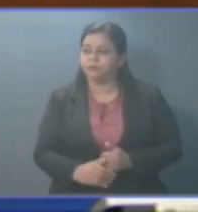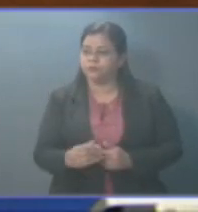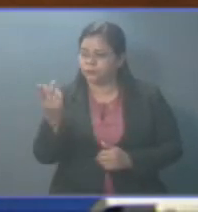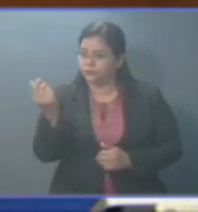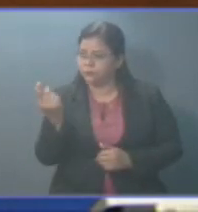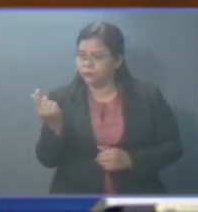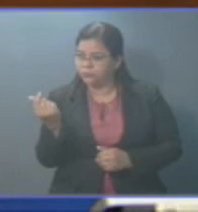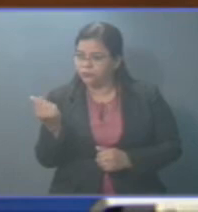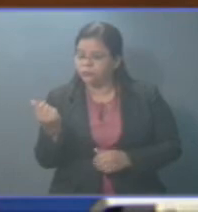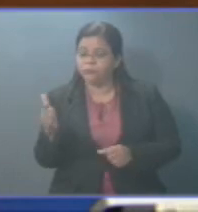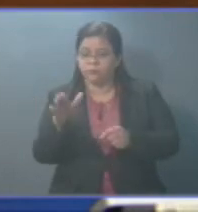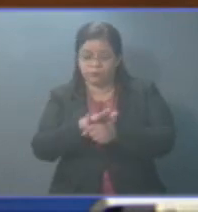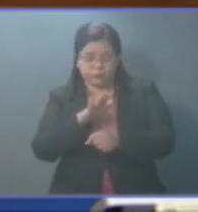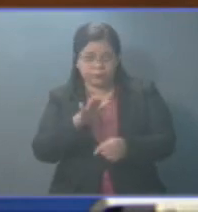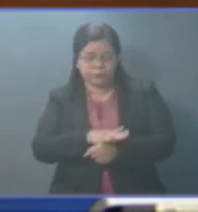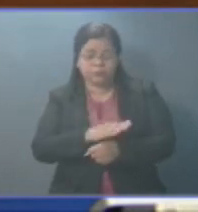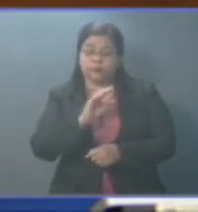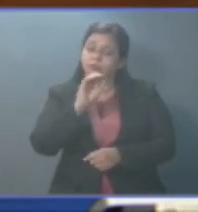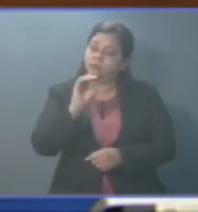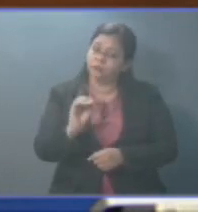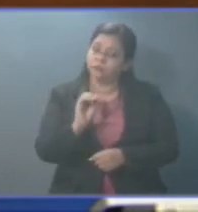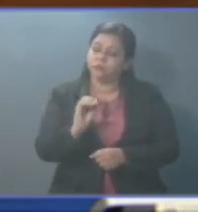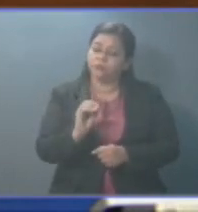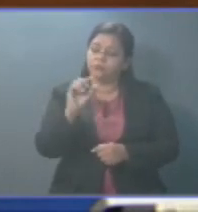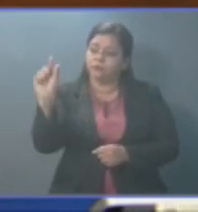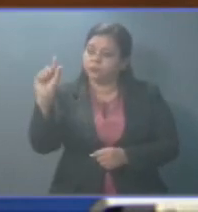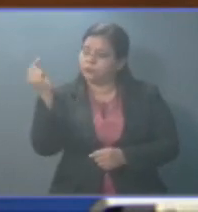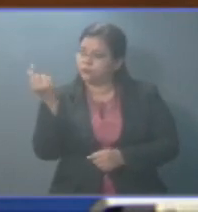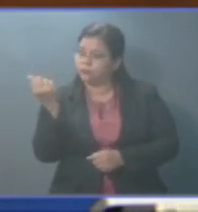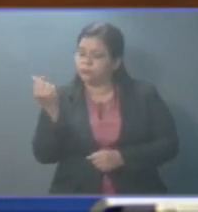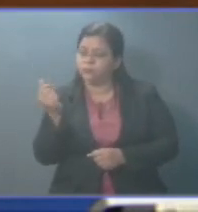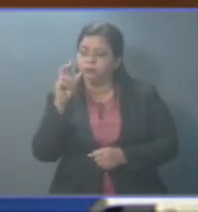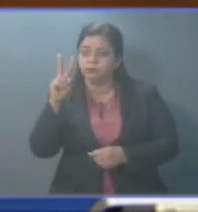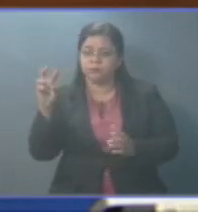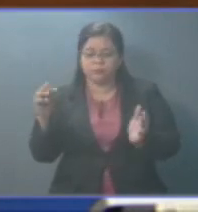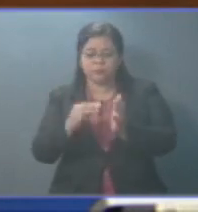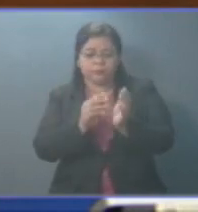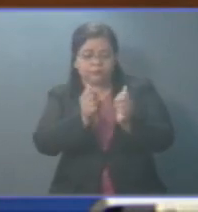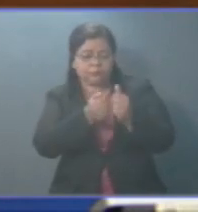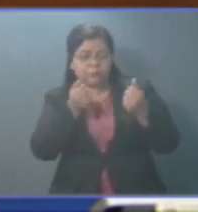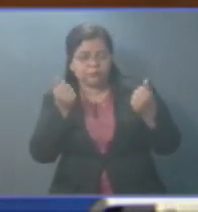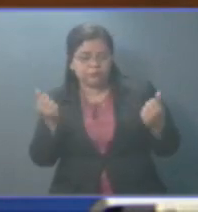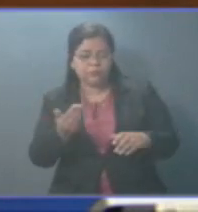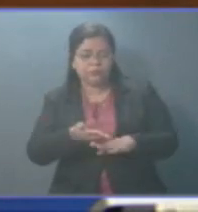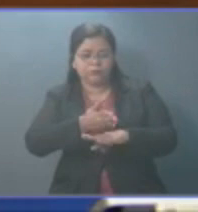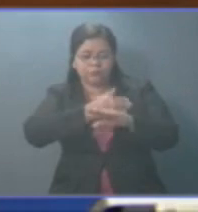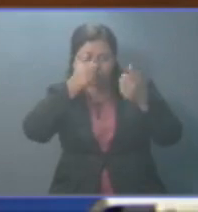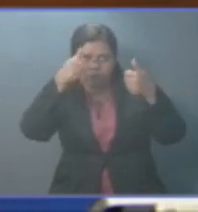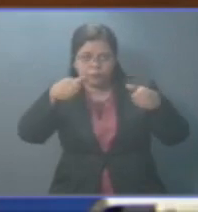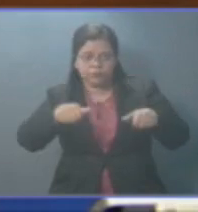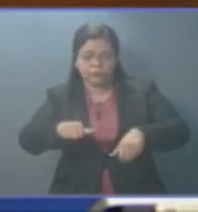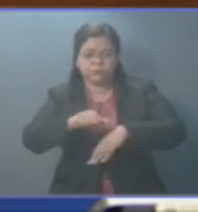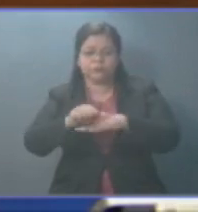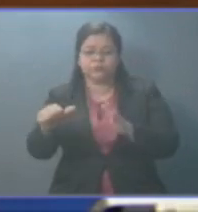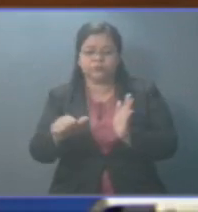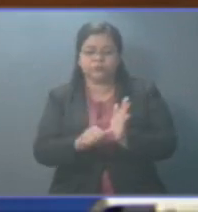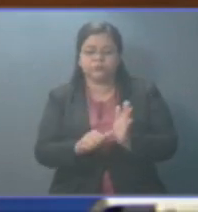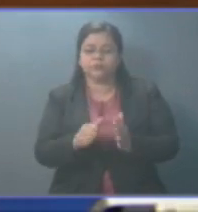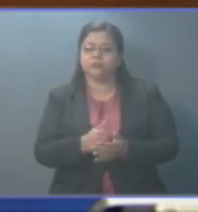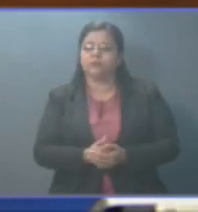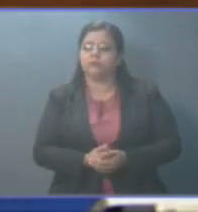se va a hacer uso de recursos vía préstamos de los 2 mil millones que se aprobaron en esta Asamblea